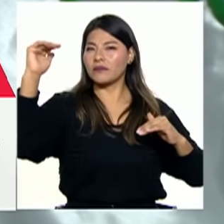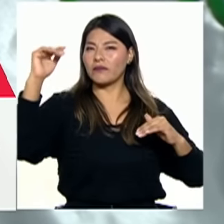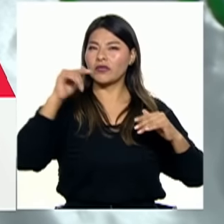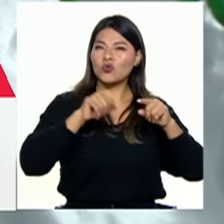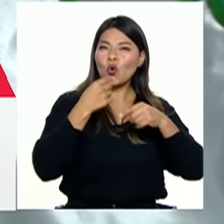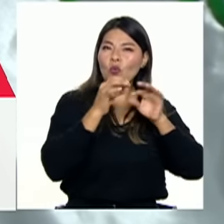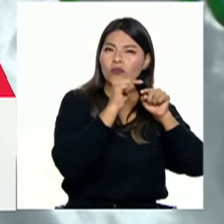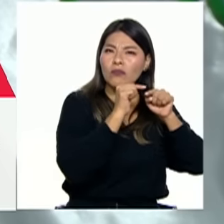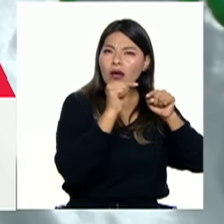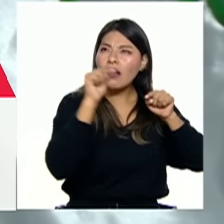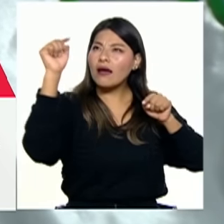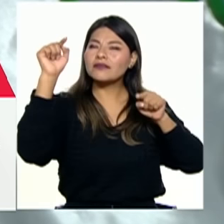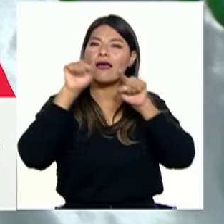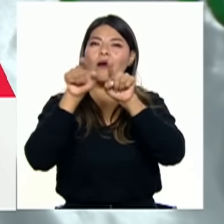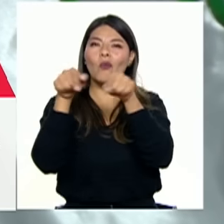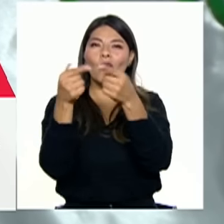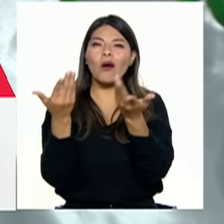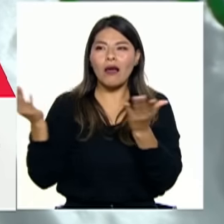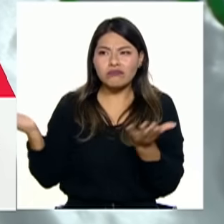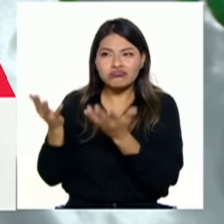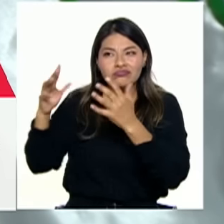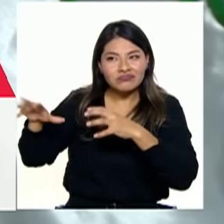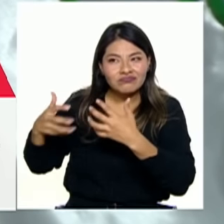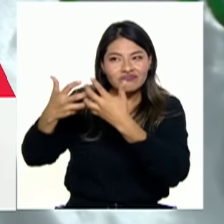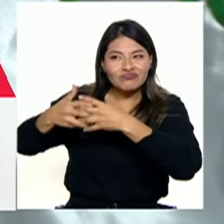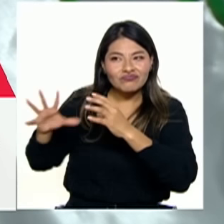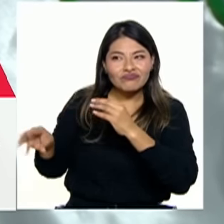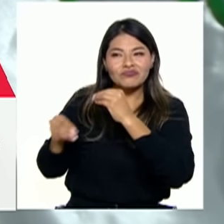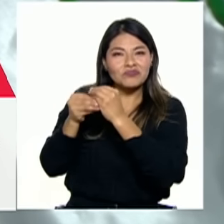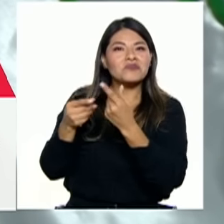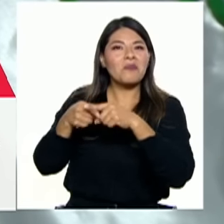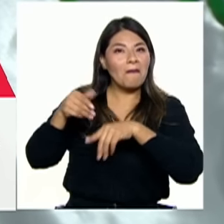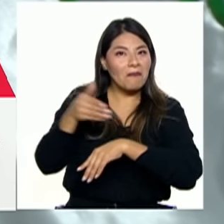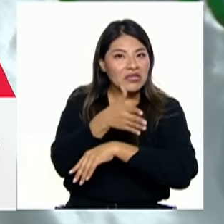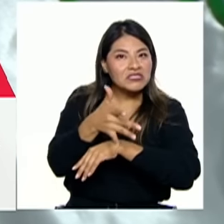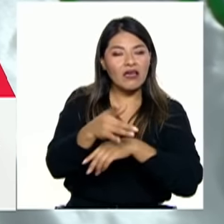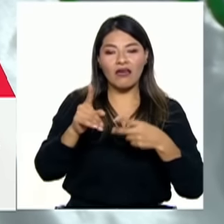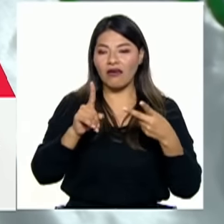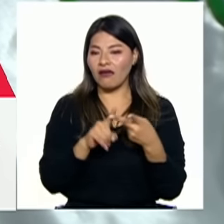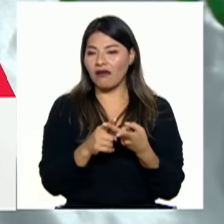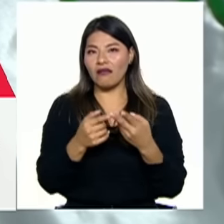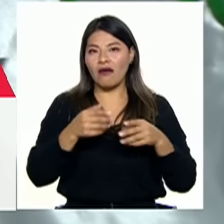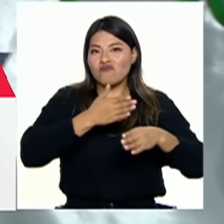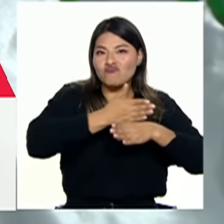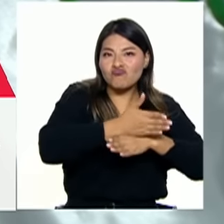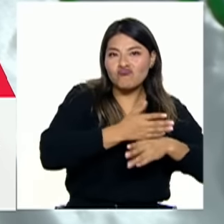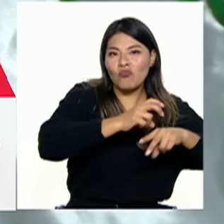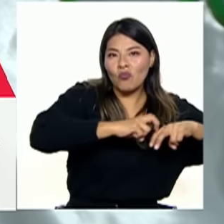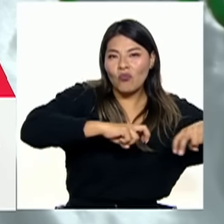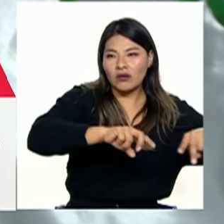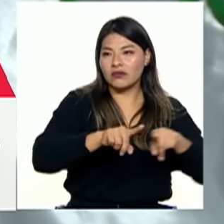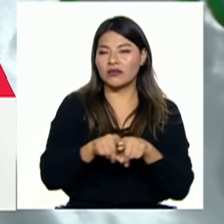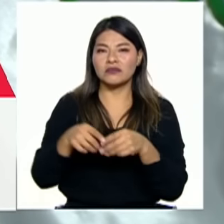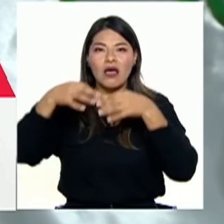de sectores como la industria pesquera, prendas de vestir, muebles, plásticos y madera.